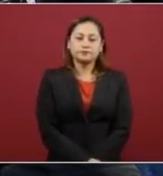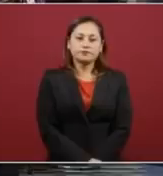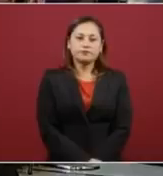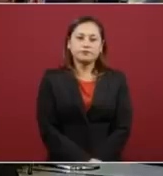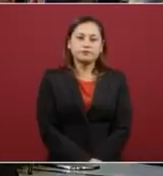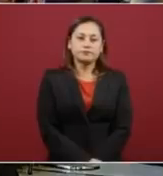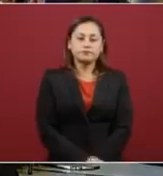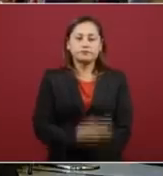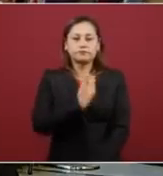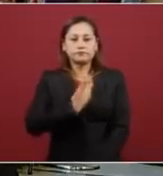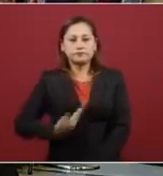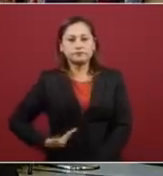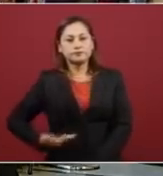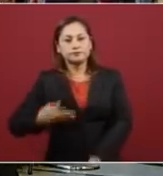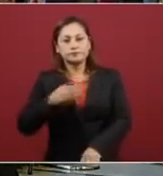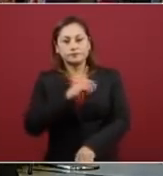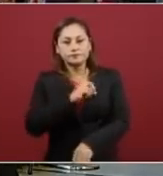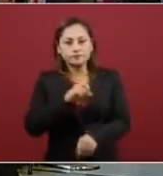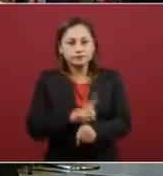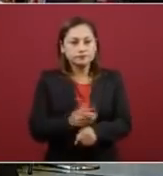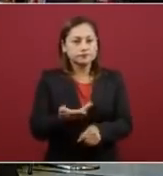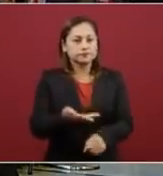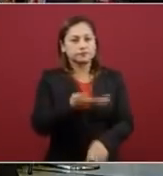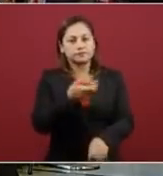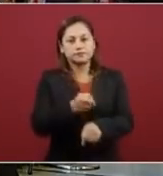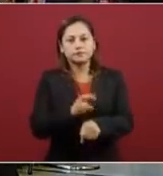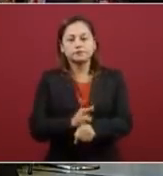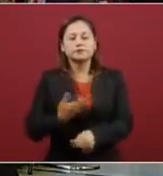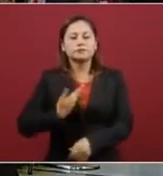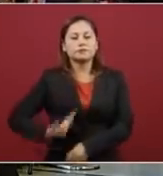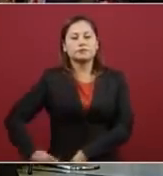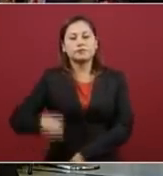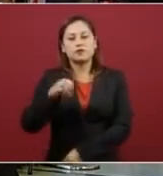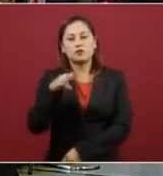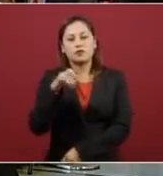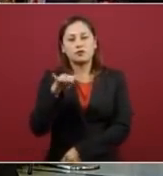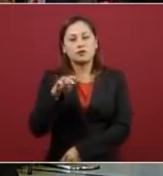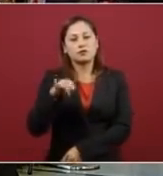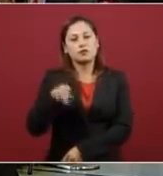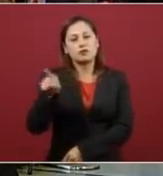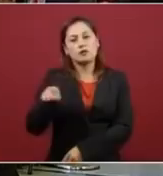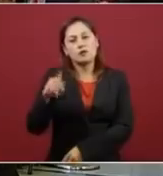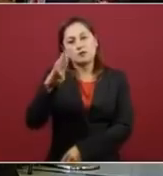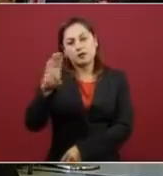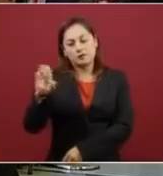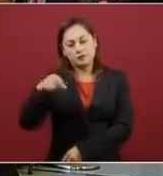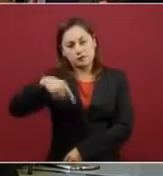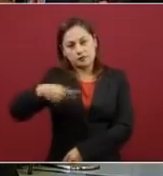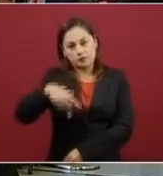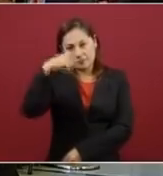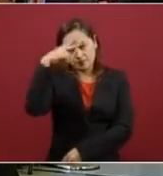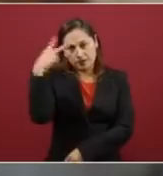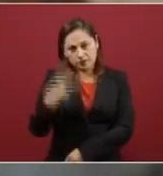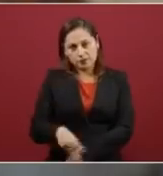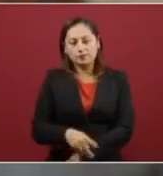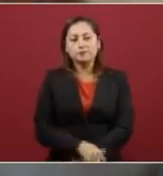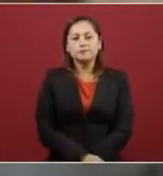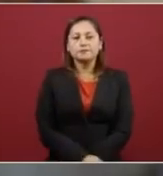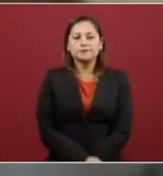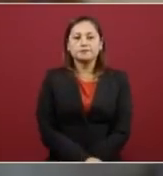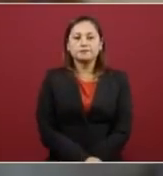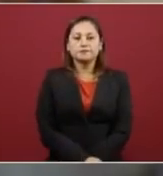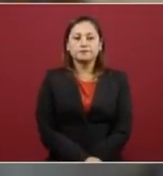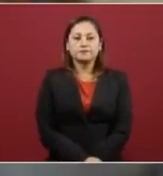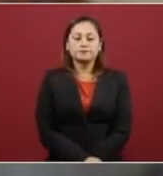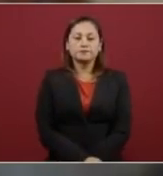hoy en su visita al estado de tabasco dará a conocer cuál será la ruta que seguirá el gobierno de mexico para estos eventos con información de verónica